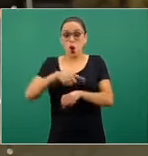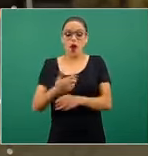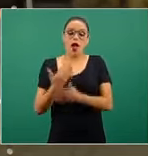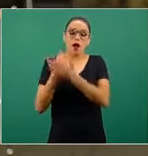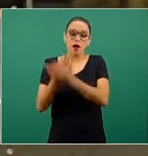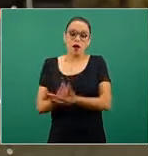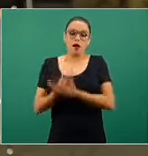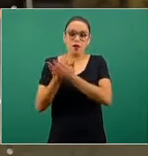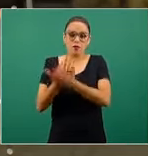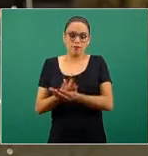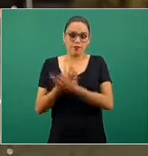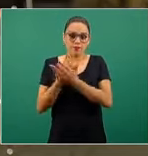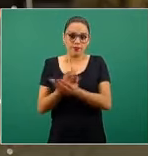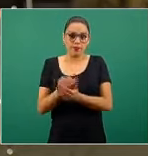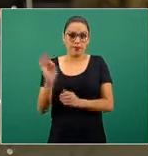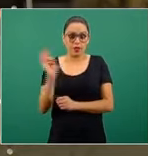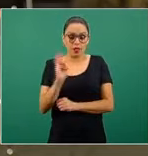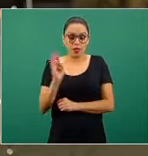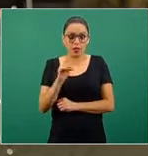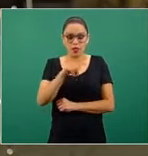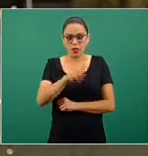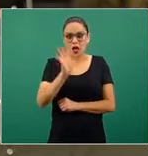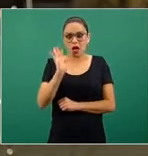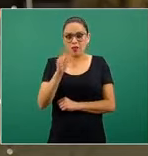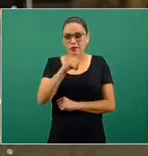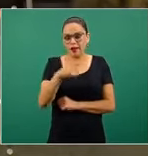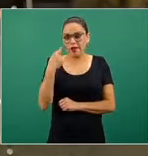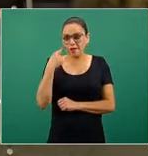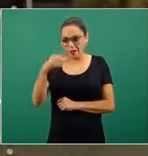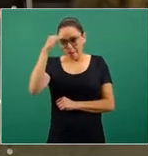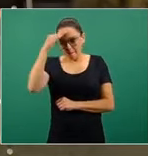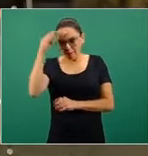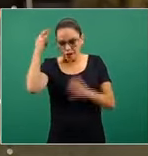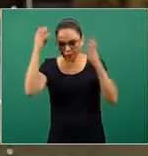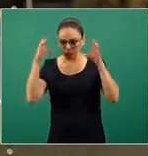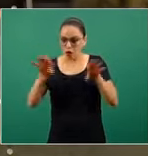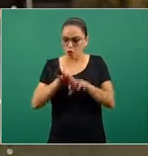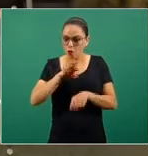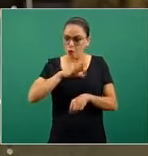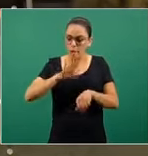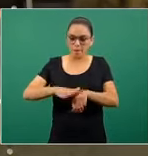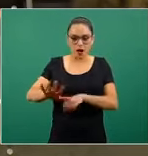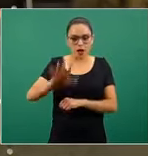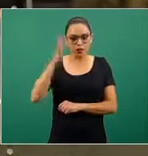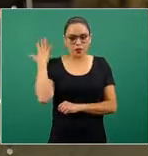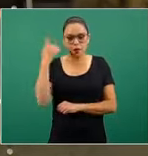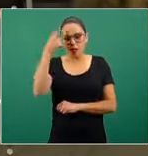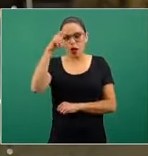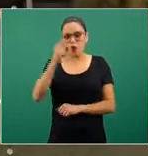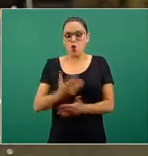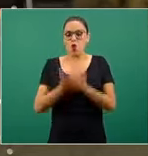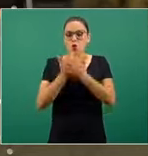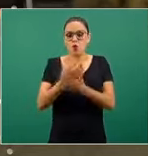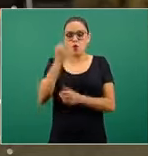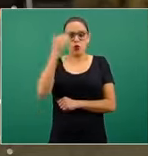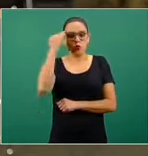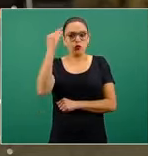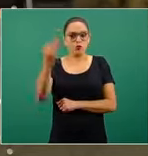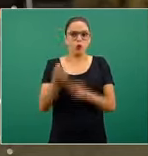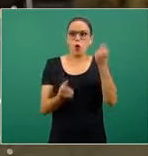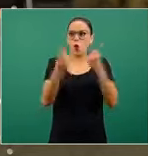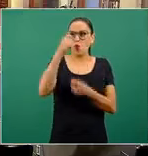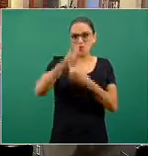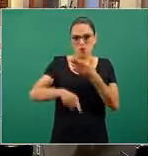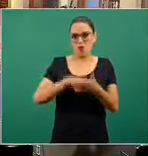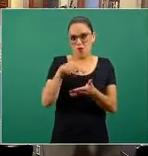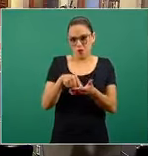hay previsto alguna forma como de agilizar esta espera en algunos lugares. Y bueno, ahí